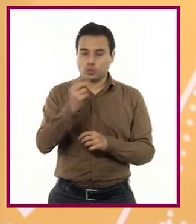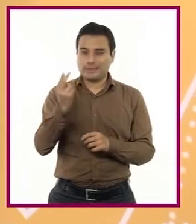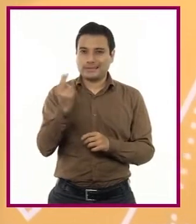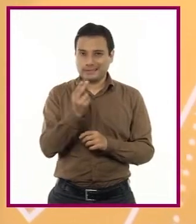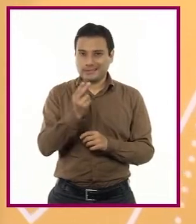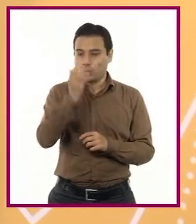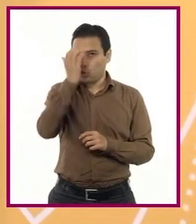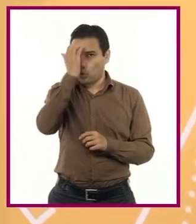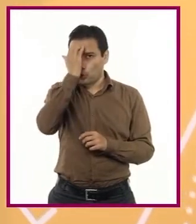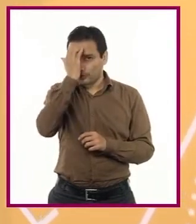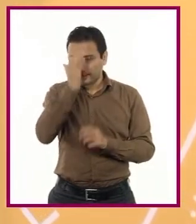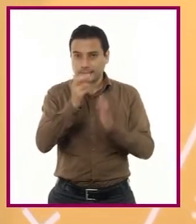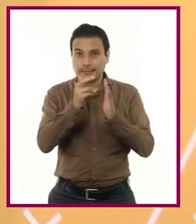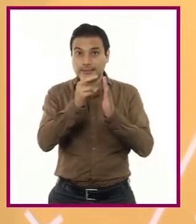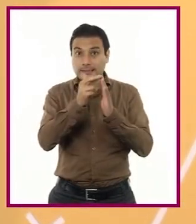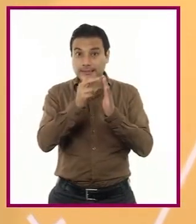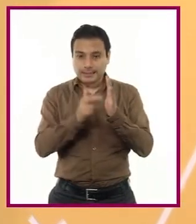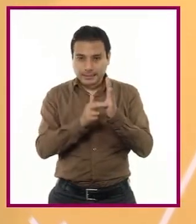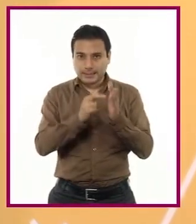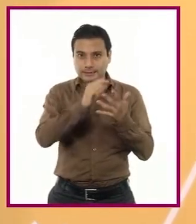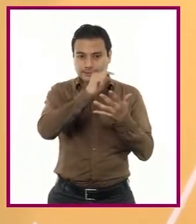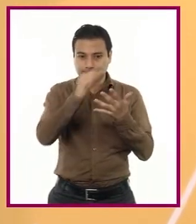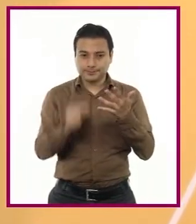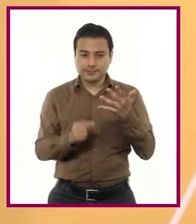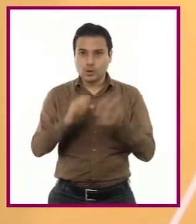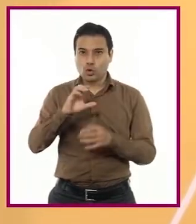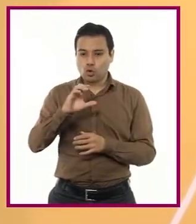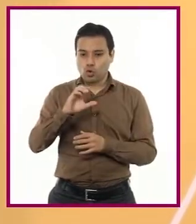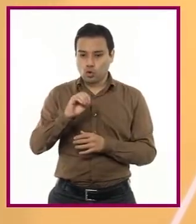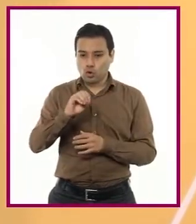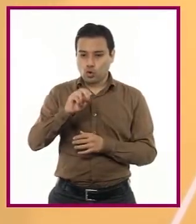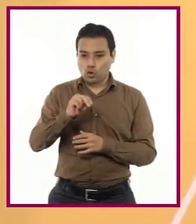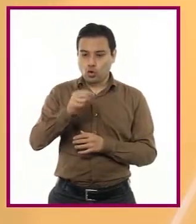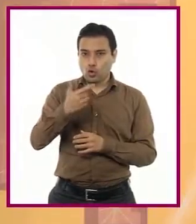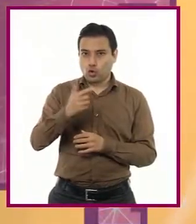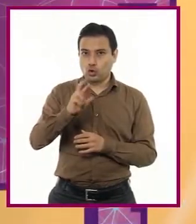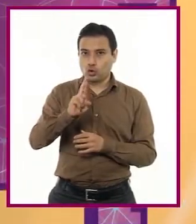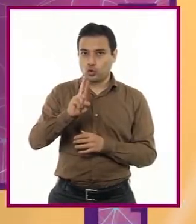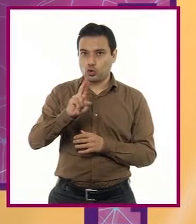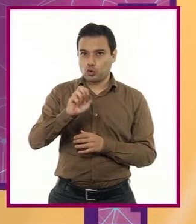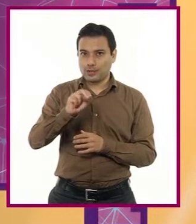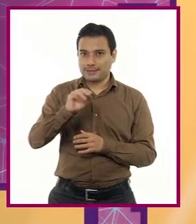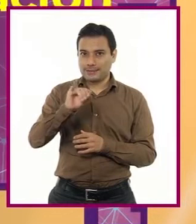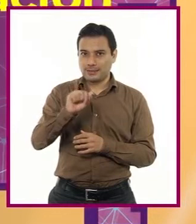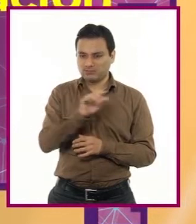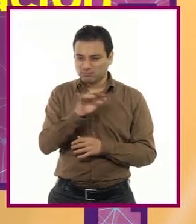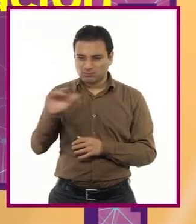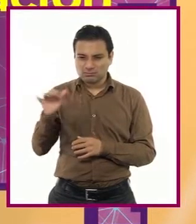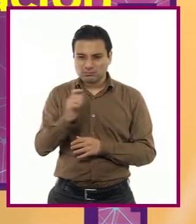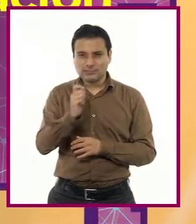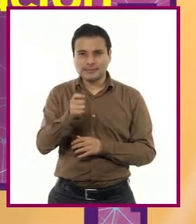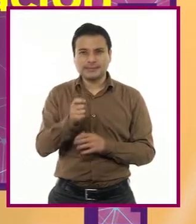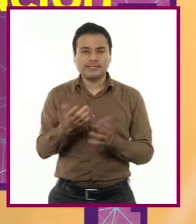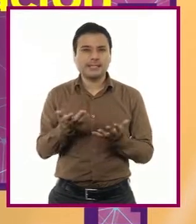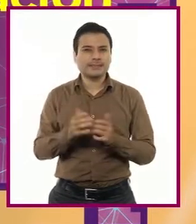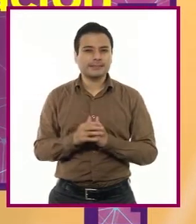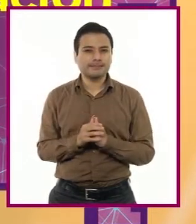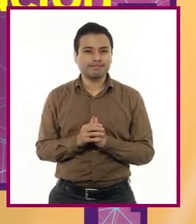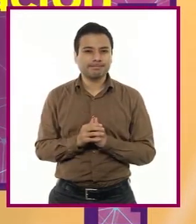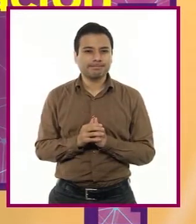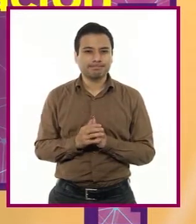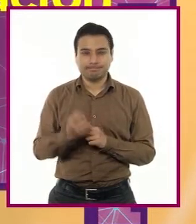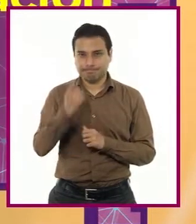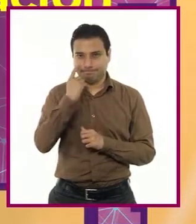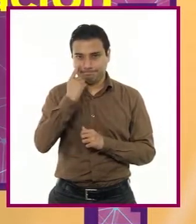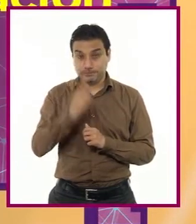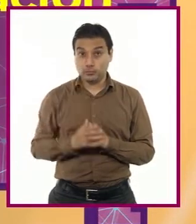ello, estableceremos en primer lugar qué es la congruencia en figuras geométricas. Definiremos a dos figuras congruentes como